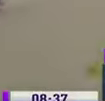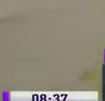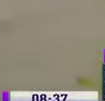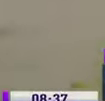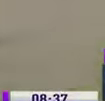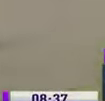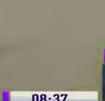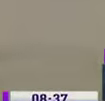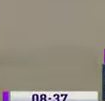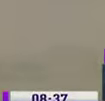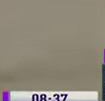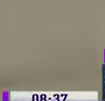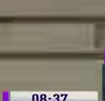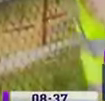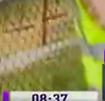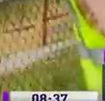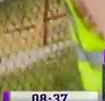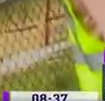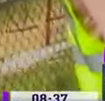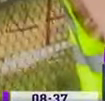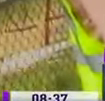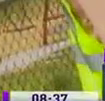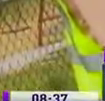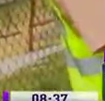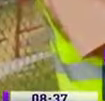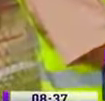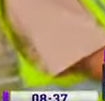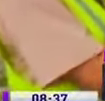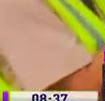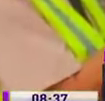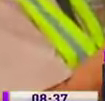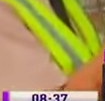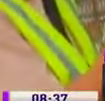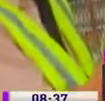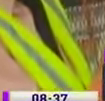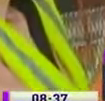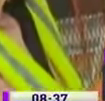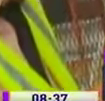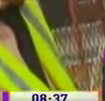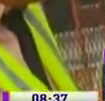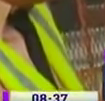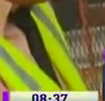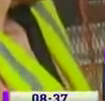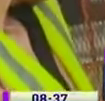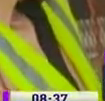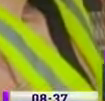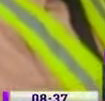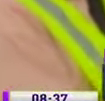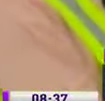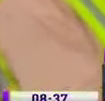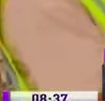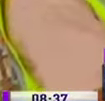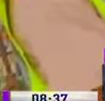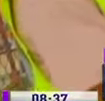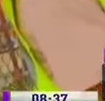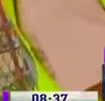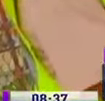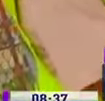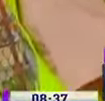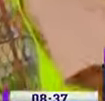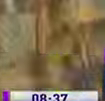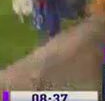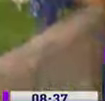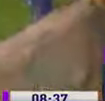hay niños que juegan. Sin carita conocida, si ves. ¿De dónde me avisa? En la cancha le he visto. Claro, Marco